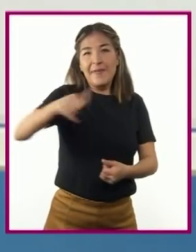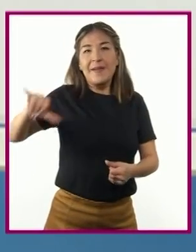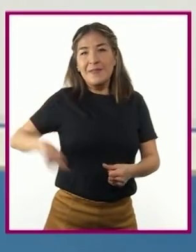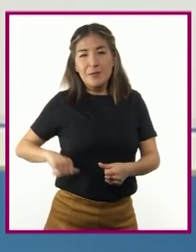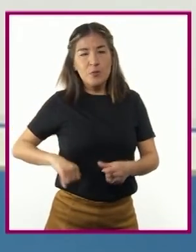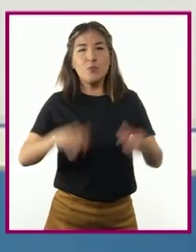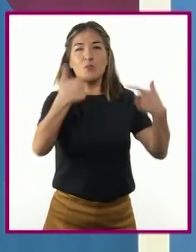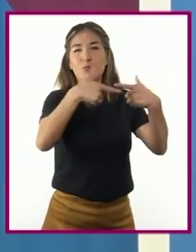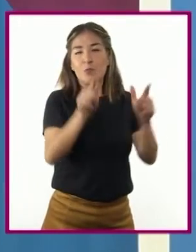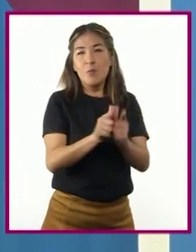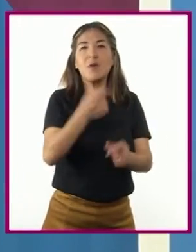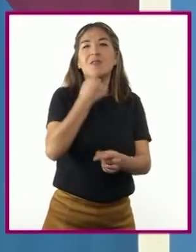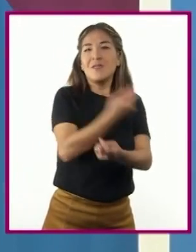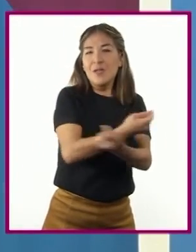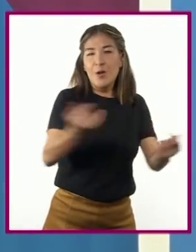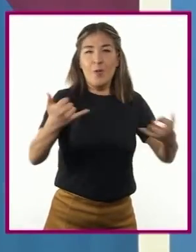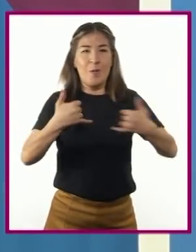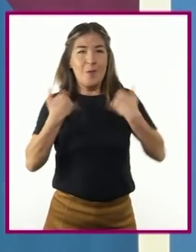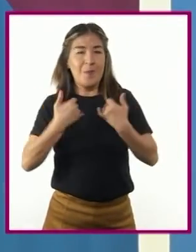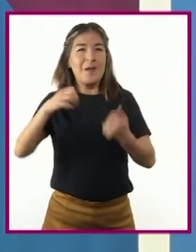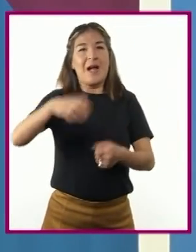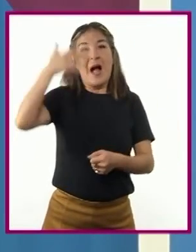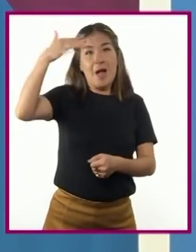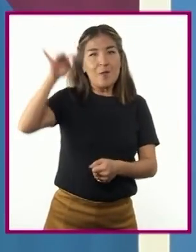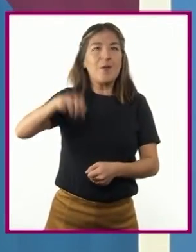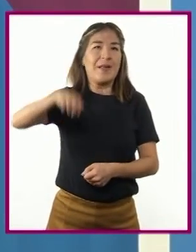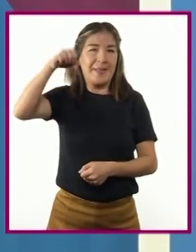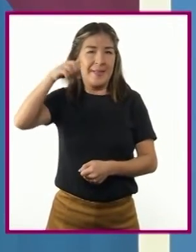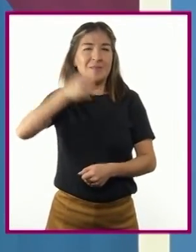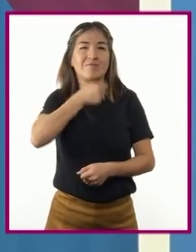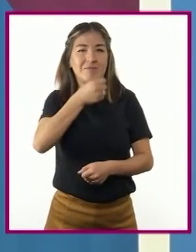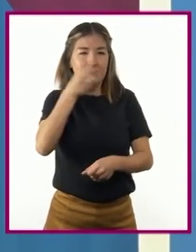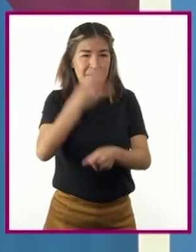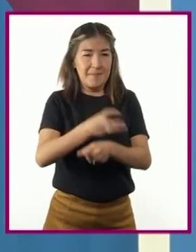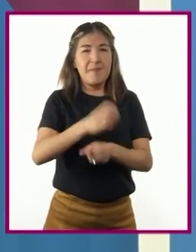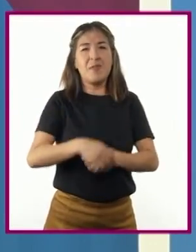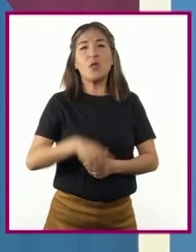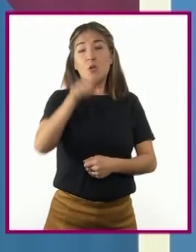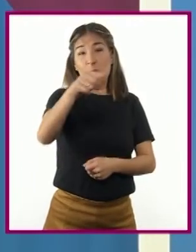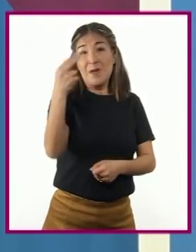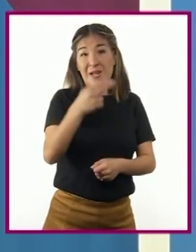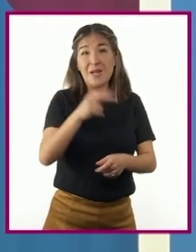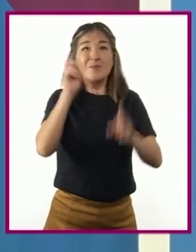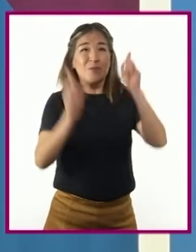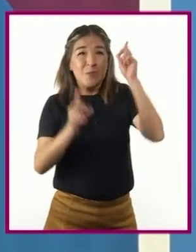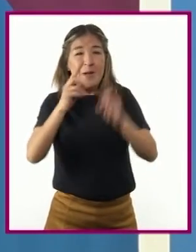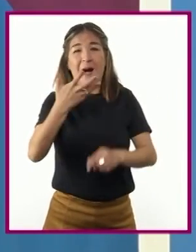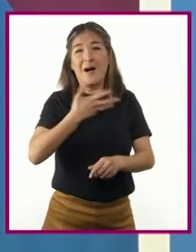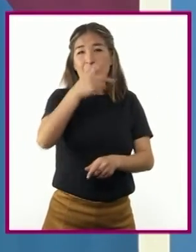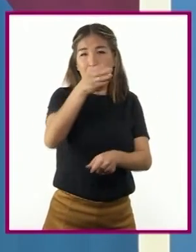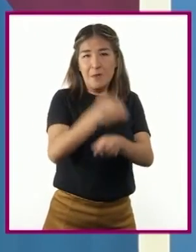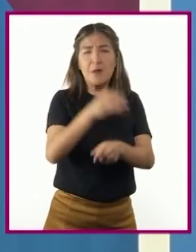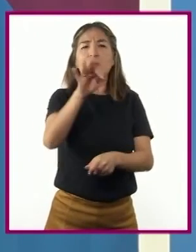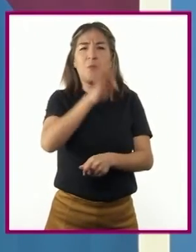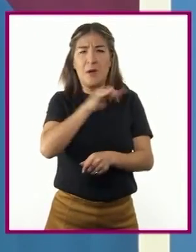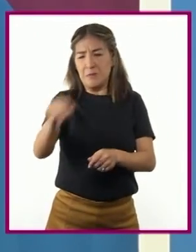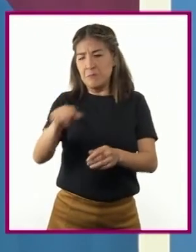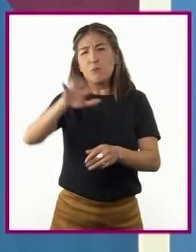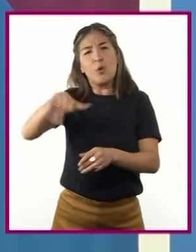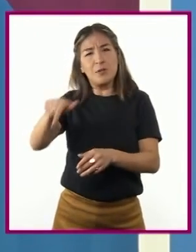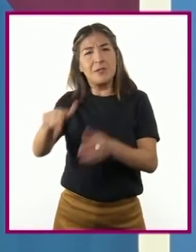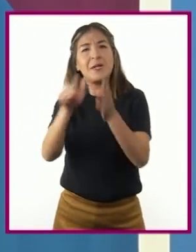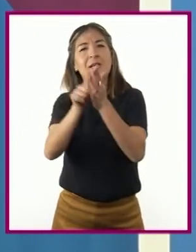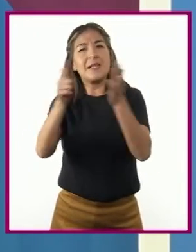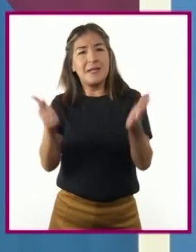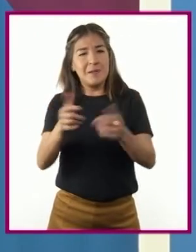distintos grupos de edad. Si quieren ampliar la información de hoy o si necesitan resolver alguna duda, consulten su libro de texto en